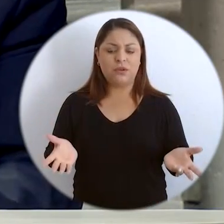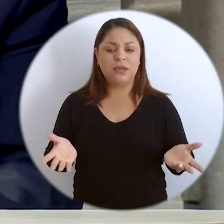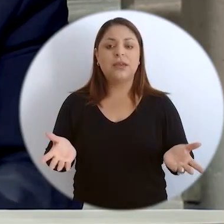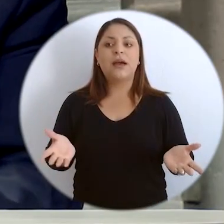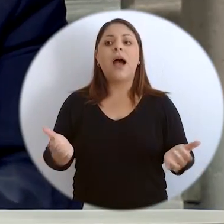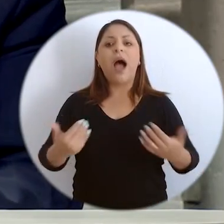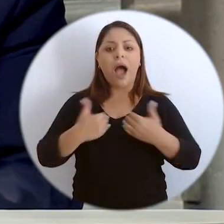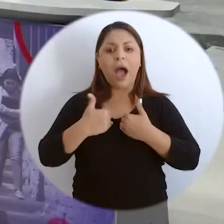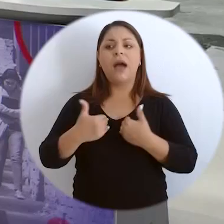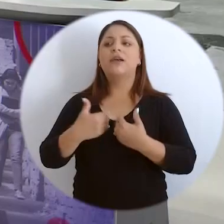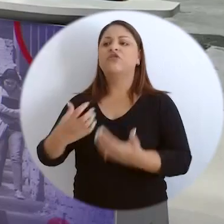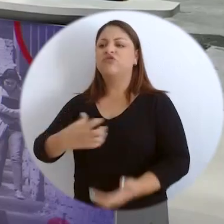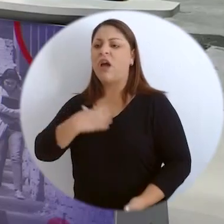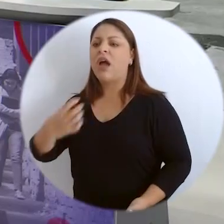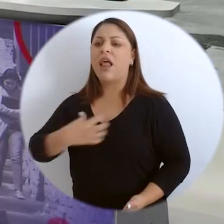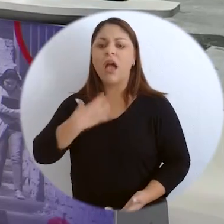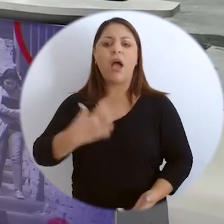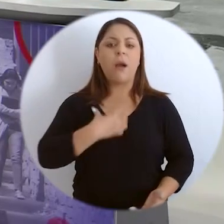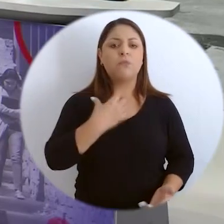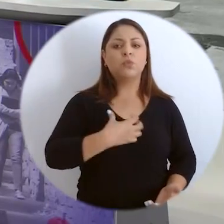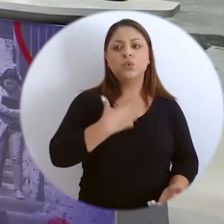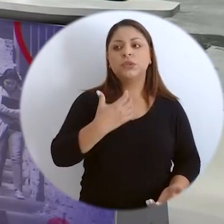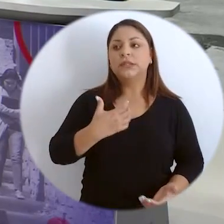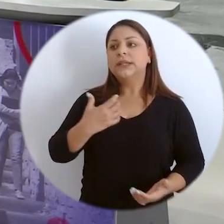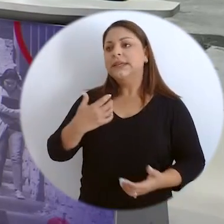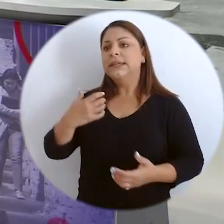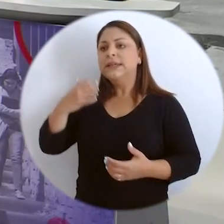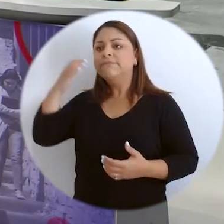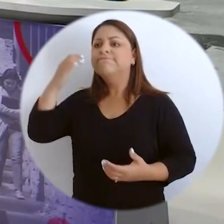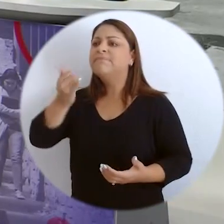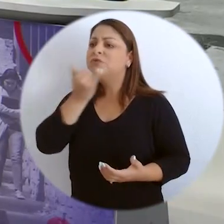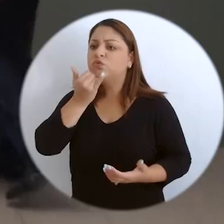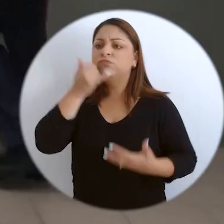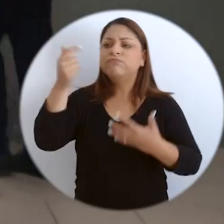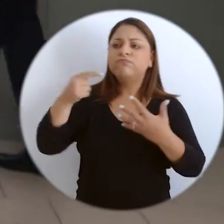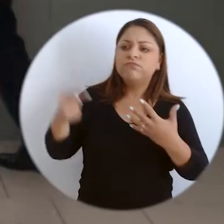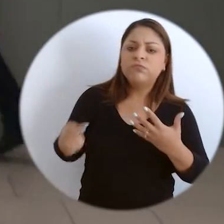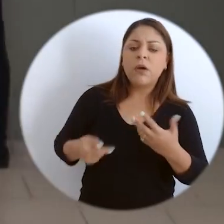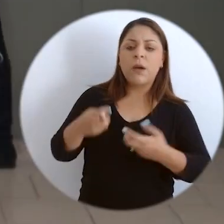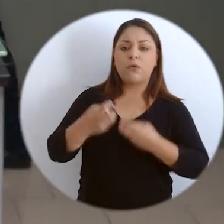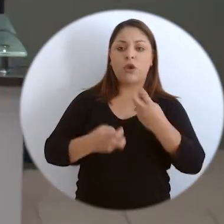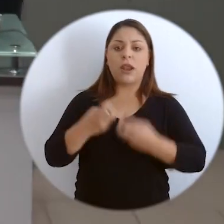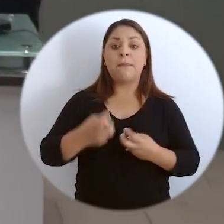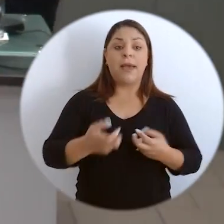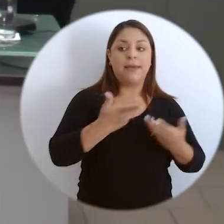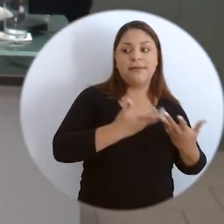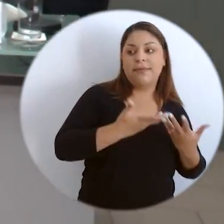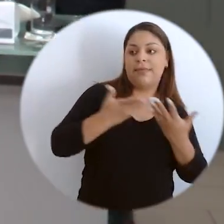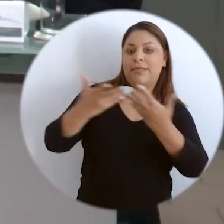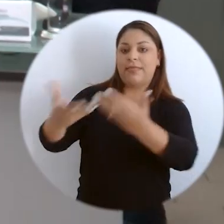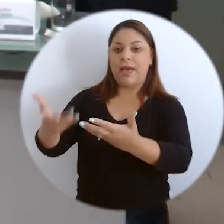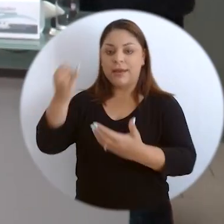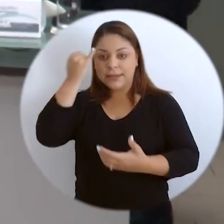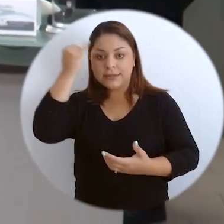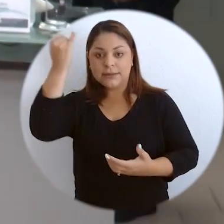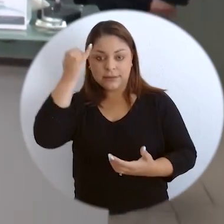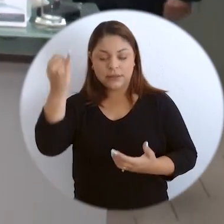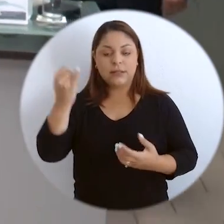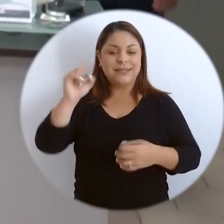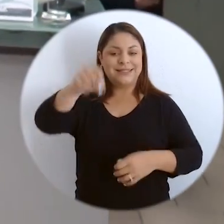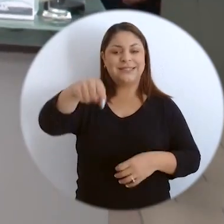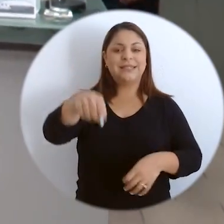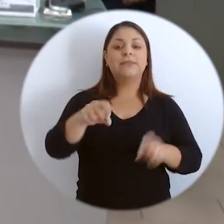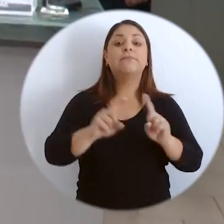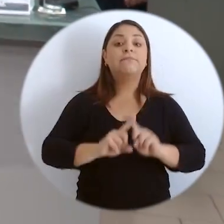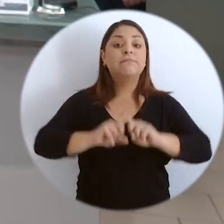ido teniendo es una serie de iniciativas que inclusive en su propuesta inicial